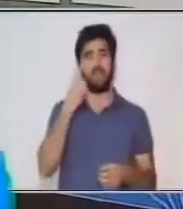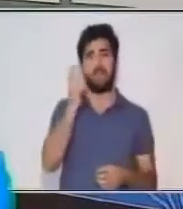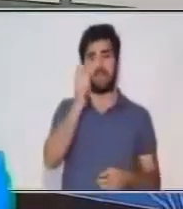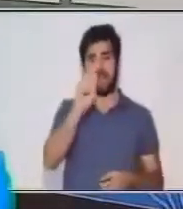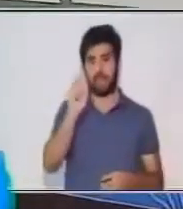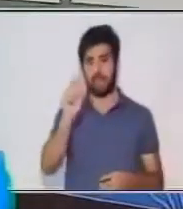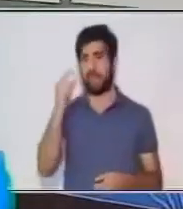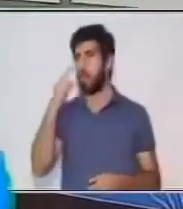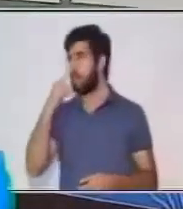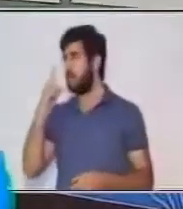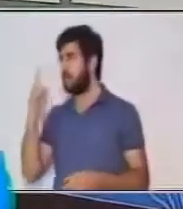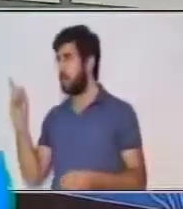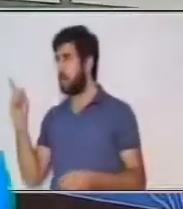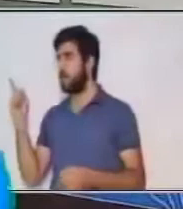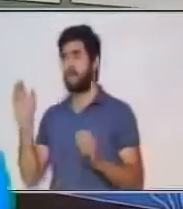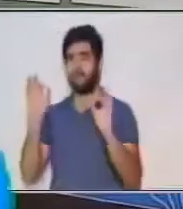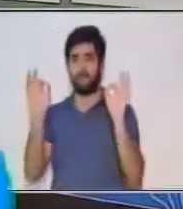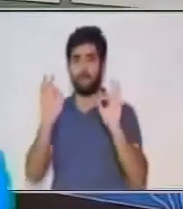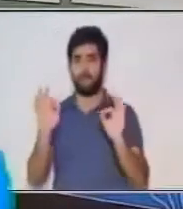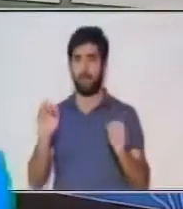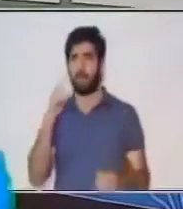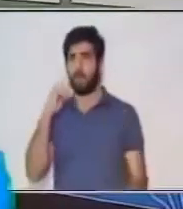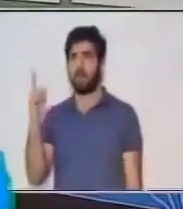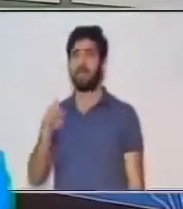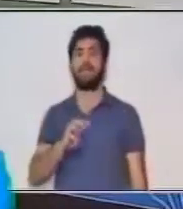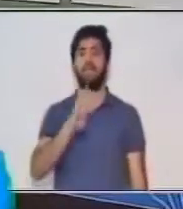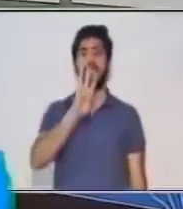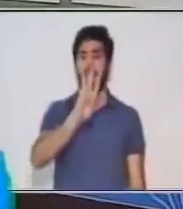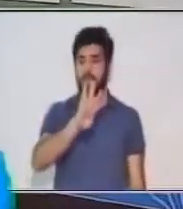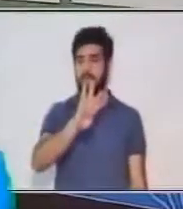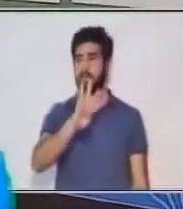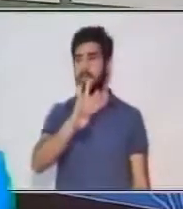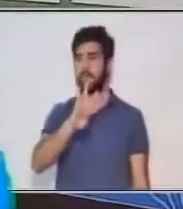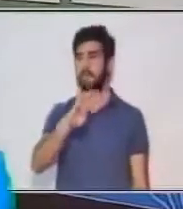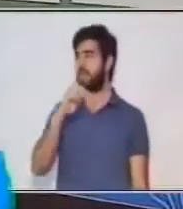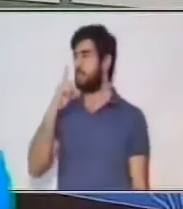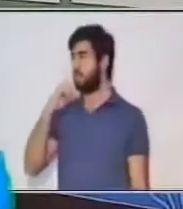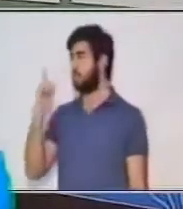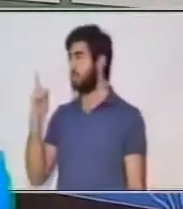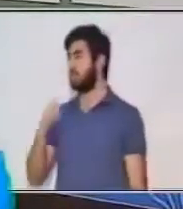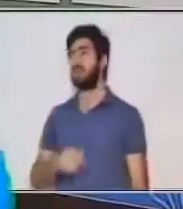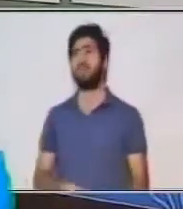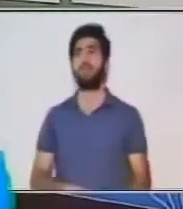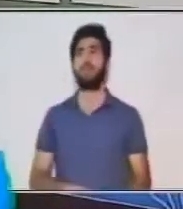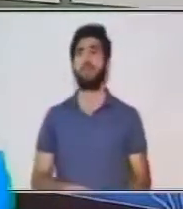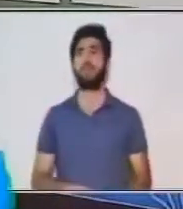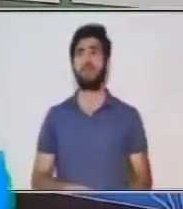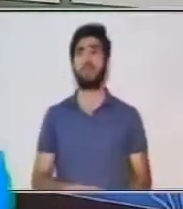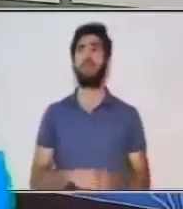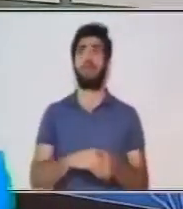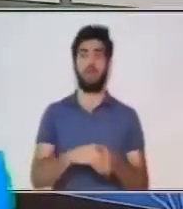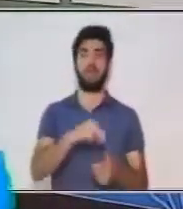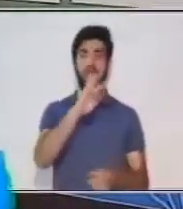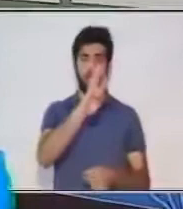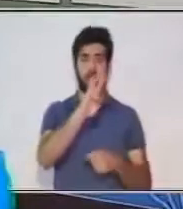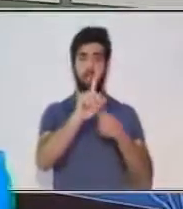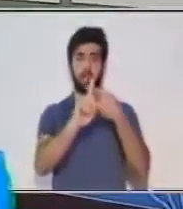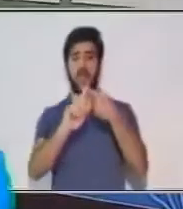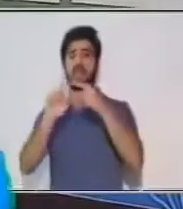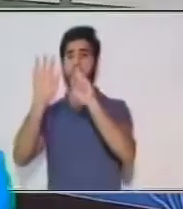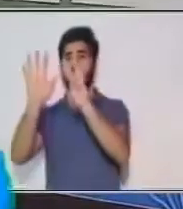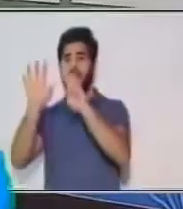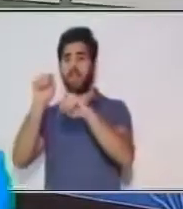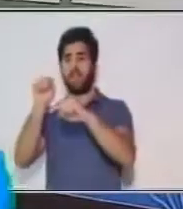así. 3, que es el número entero, 7, que es el residuo,